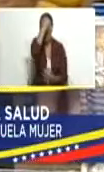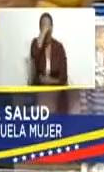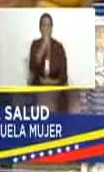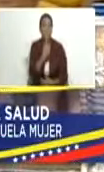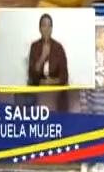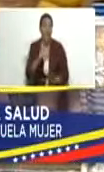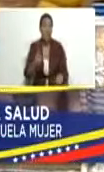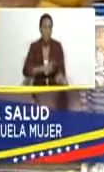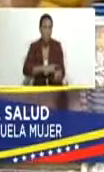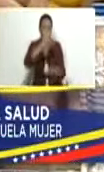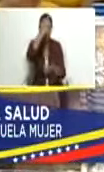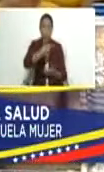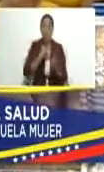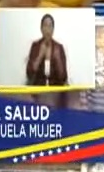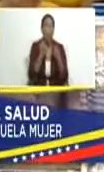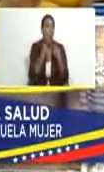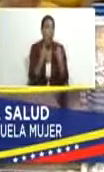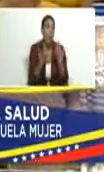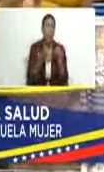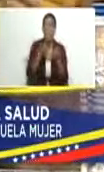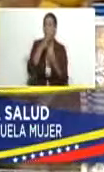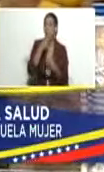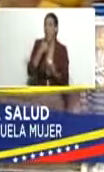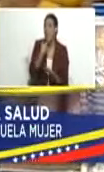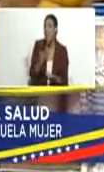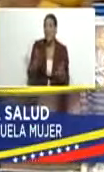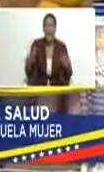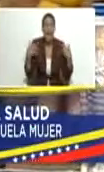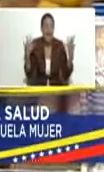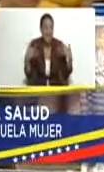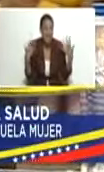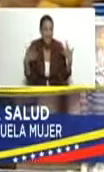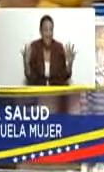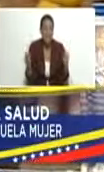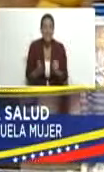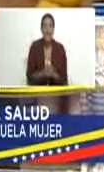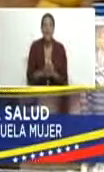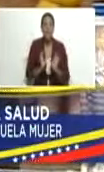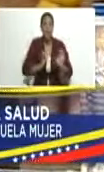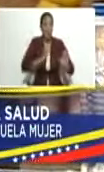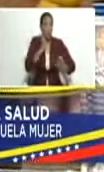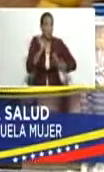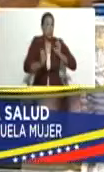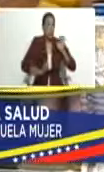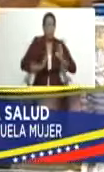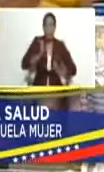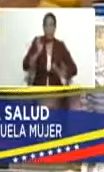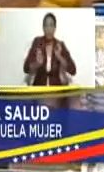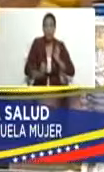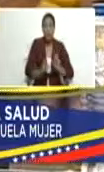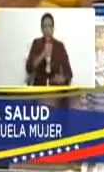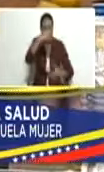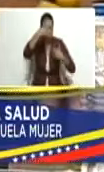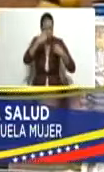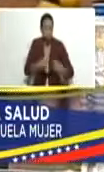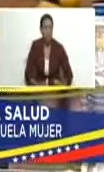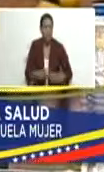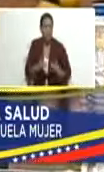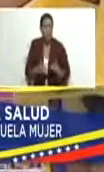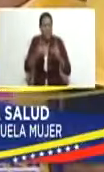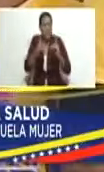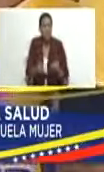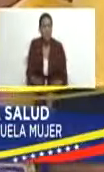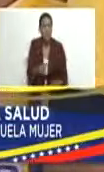la mujer, ¿no? El color bello, la alegría, ese entusiasmo. Y esa determinación, vemos aquí